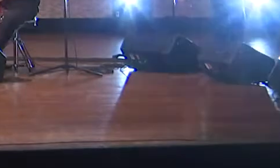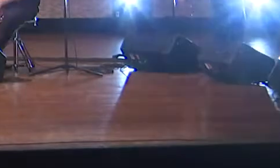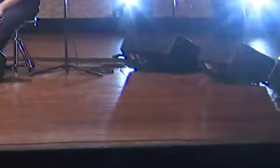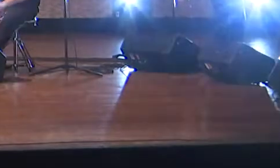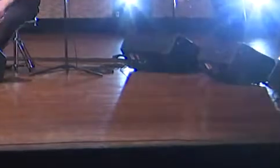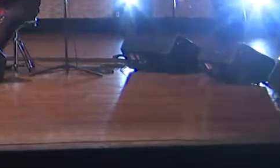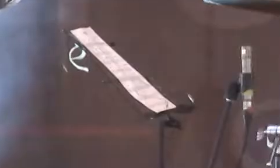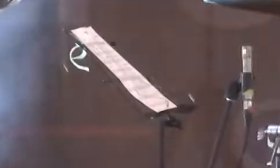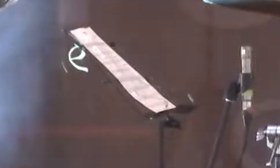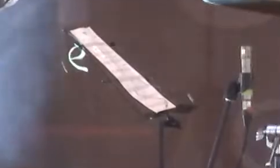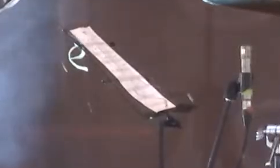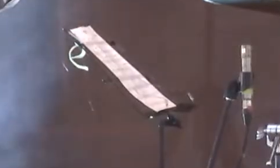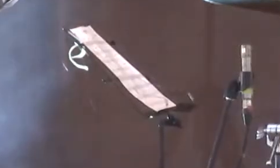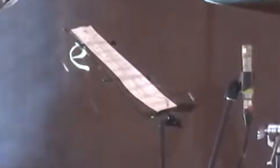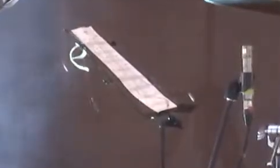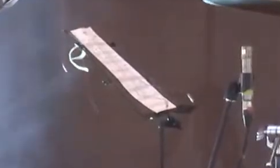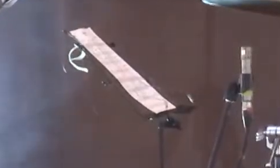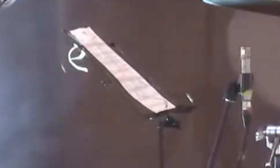ya.